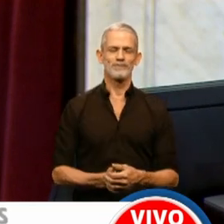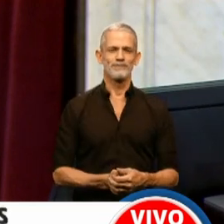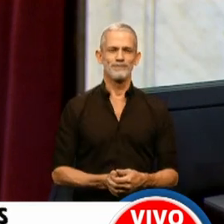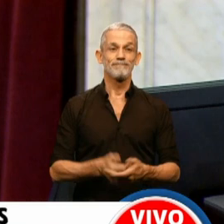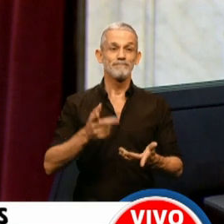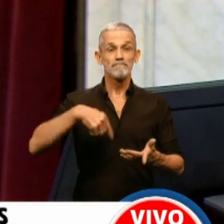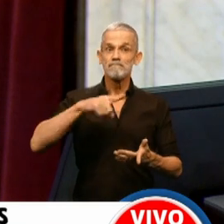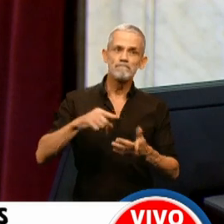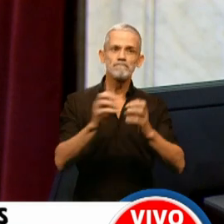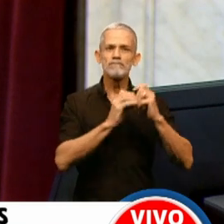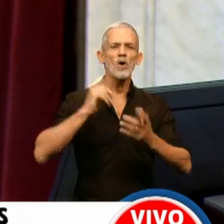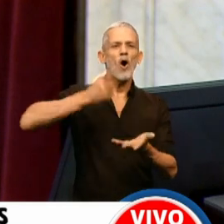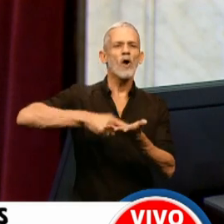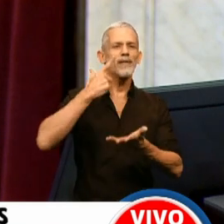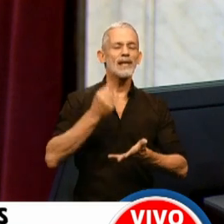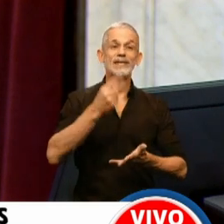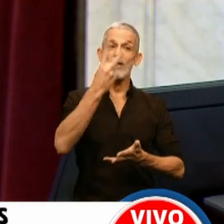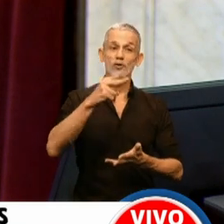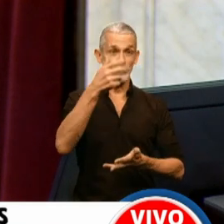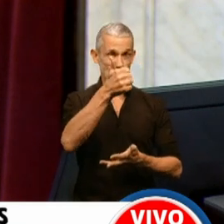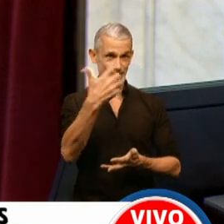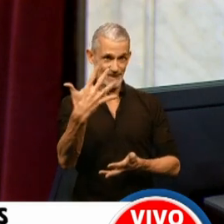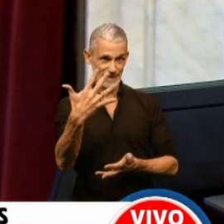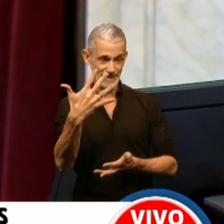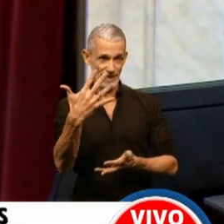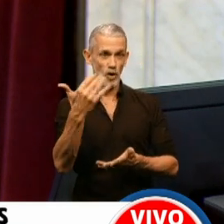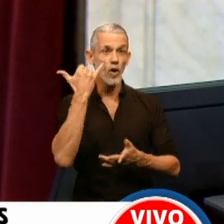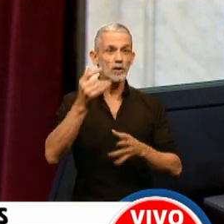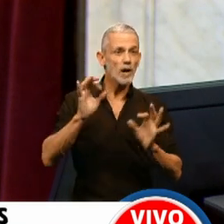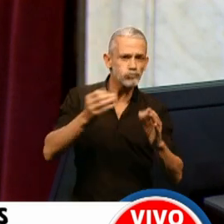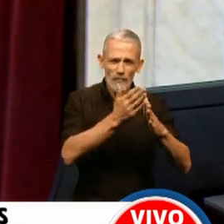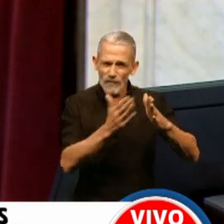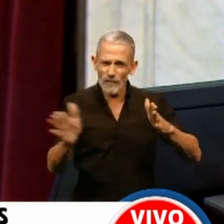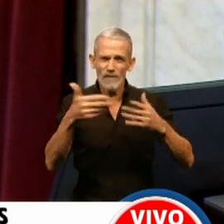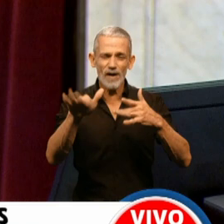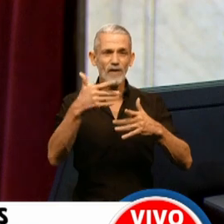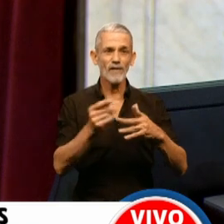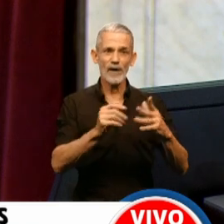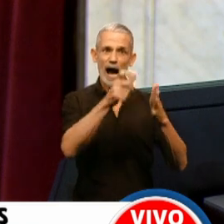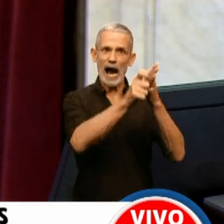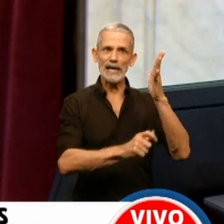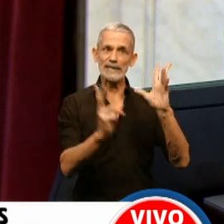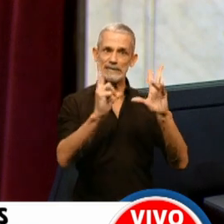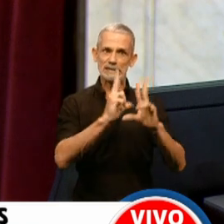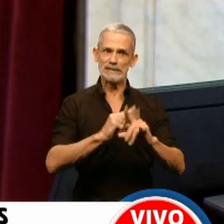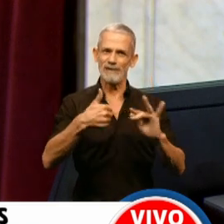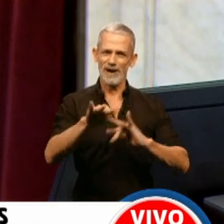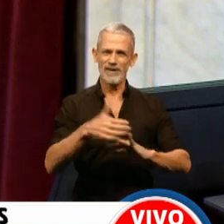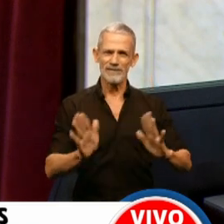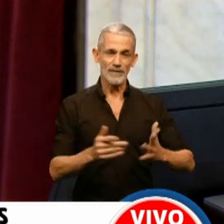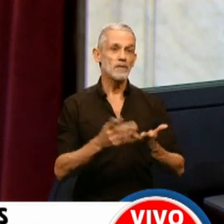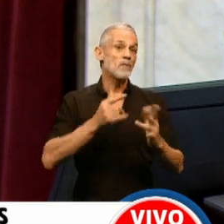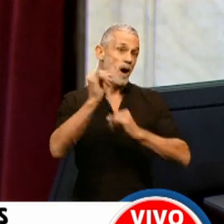estamos tratando los del día 265 ya estamos agotando la lista de oradores